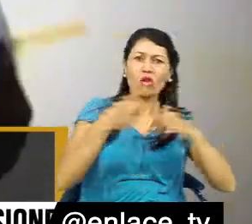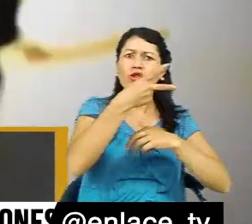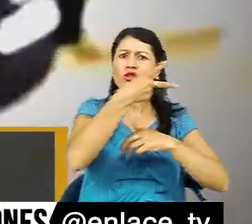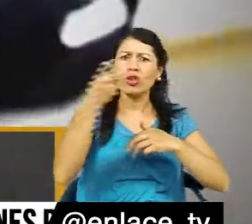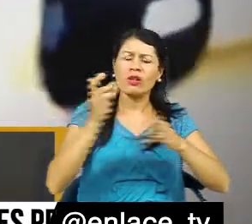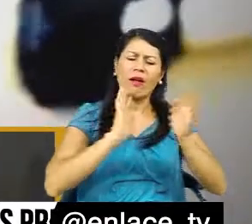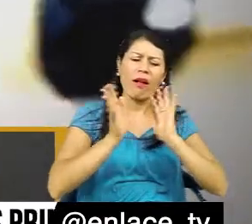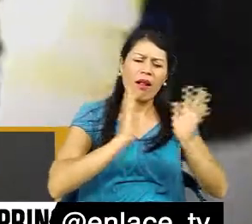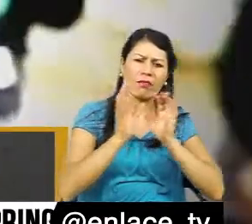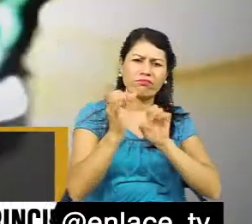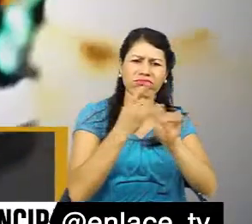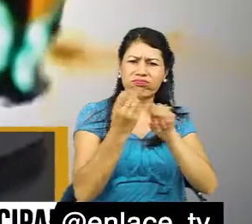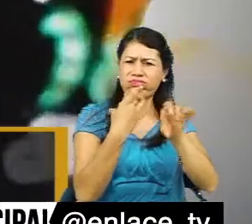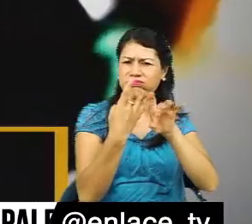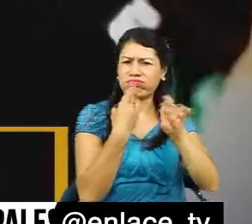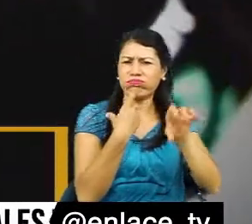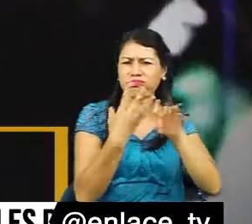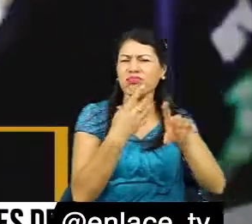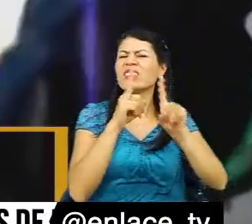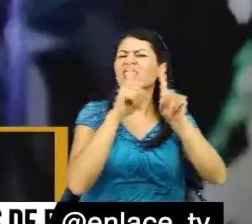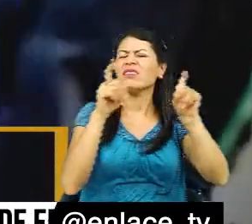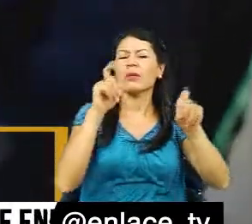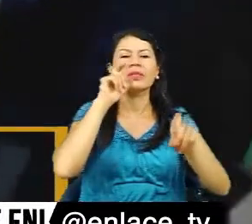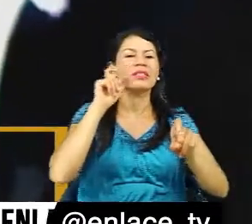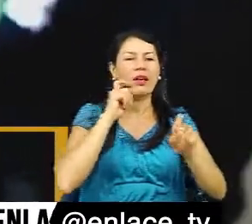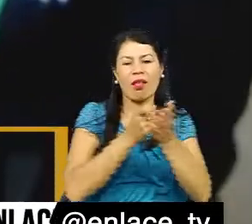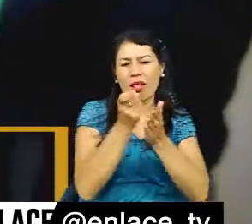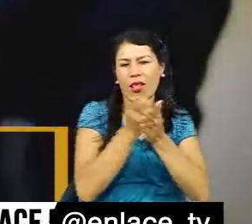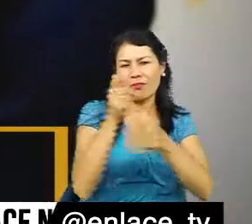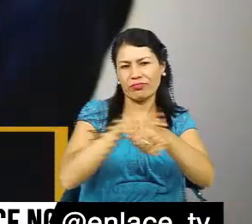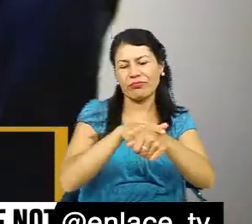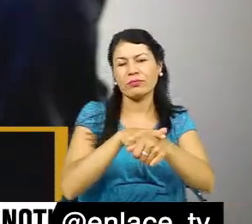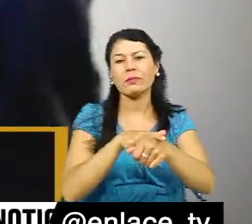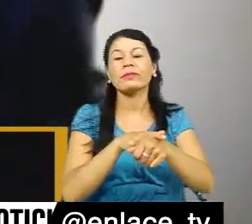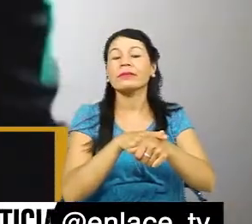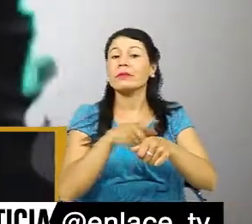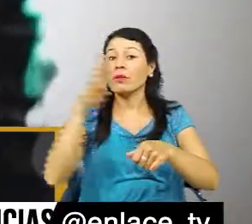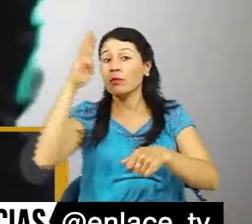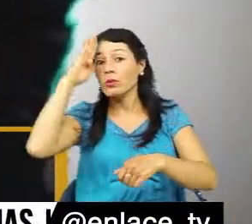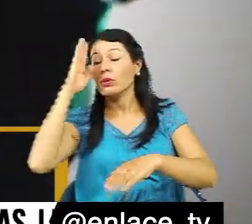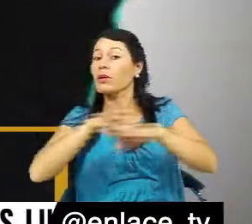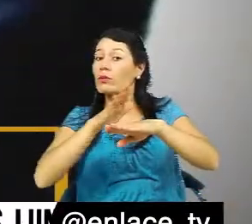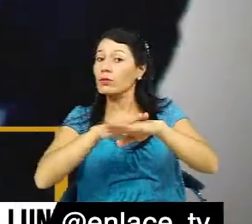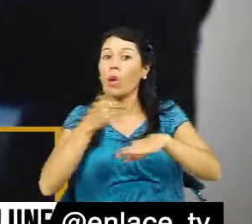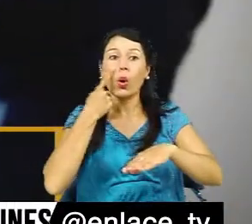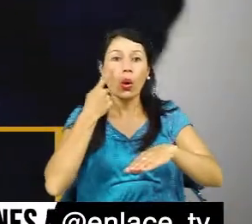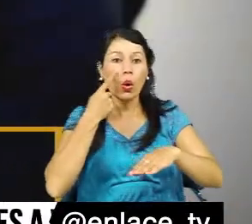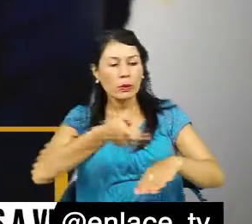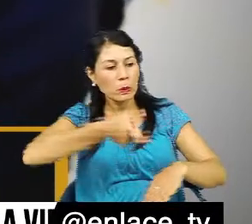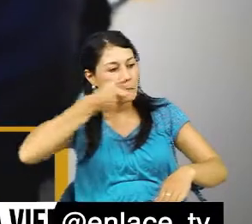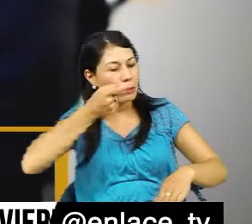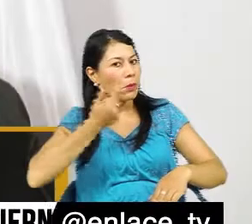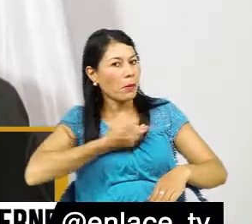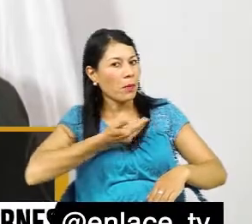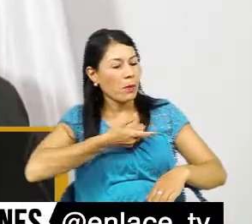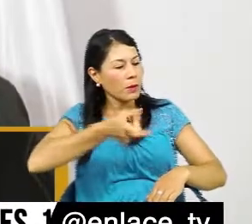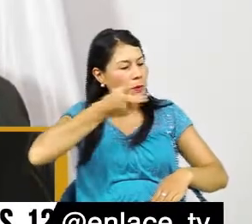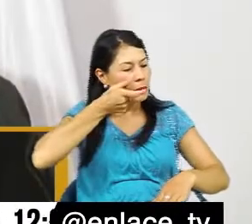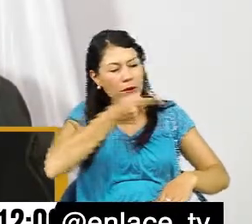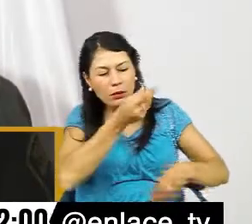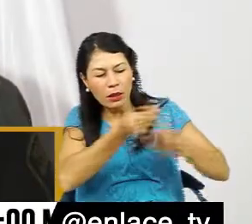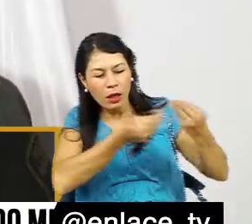WhatsApp con fines sexuales. Por esa razón, las autoridades recomiendan revisar muy de cerca el comportamiento de los menores de edad. Y en esto